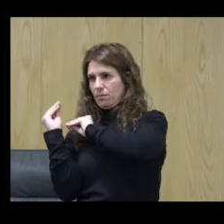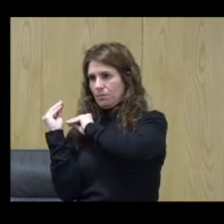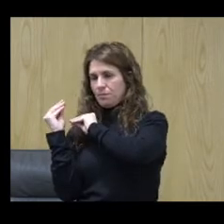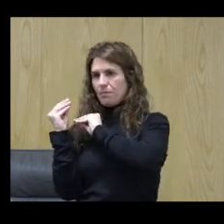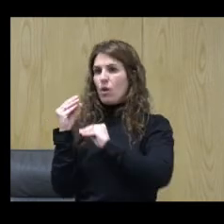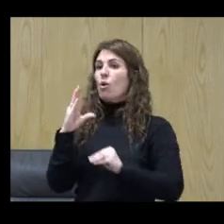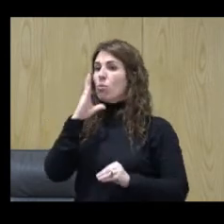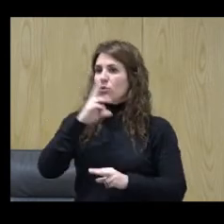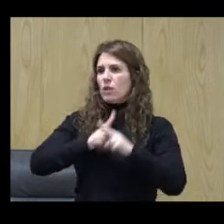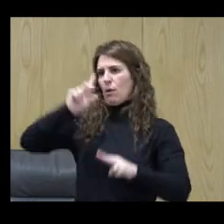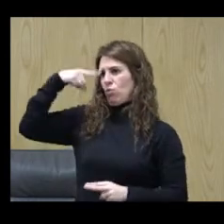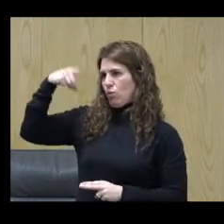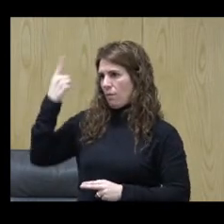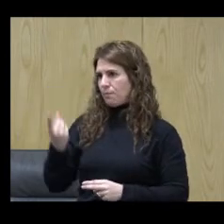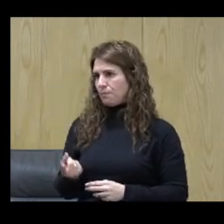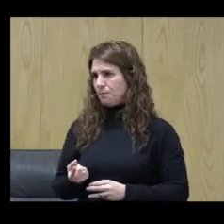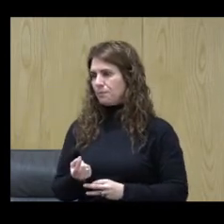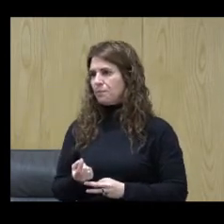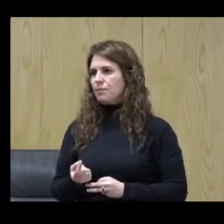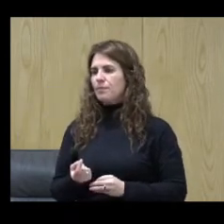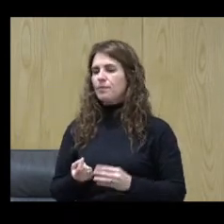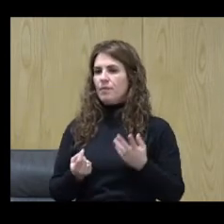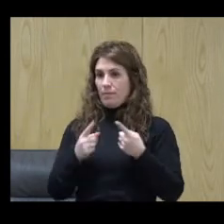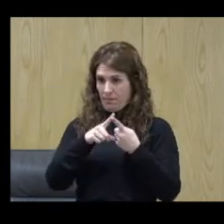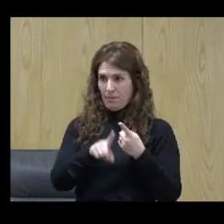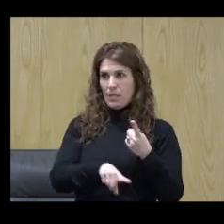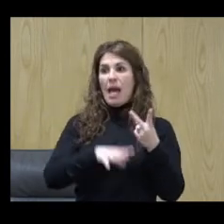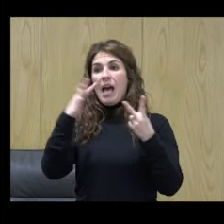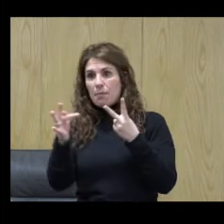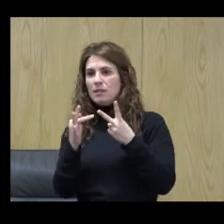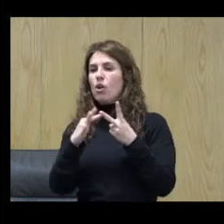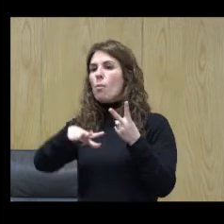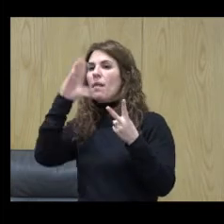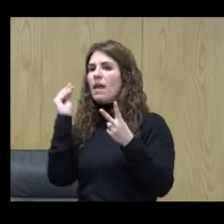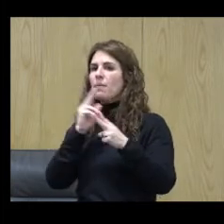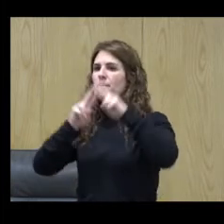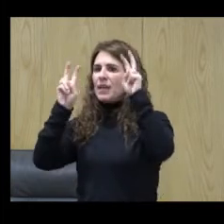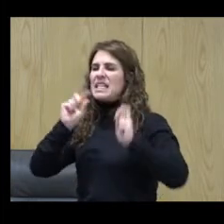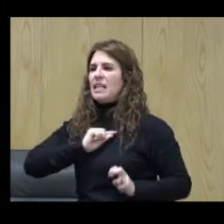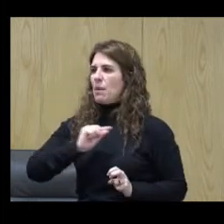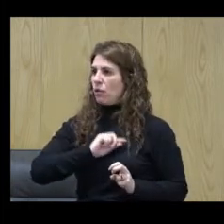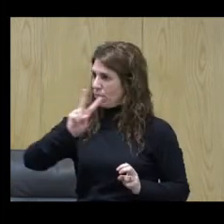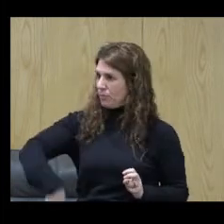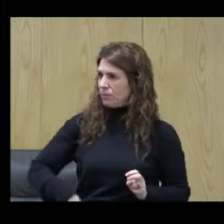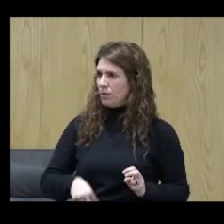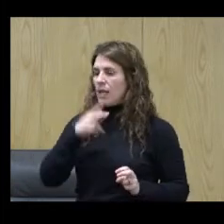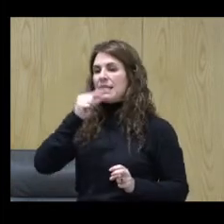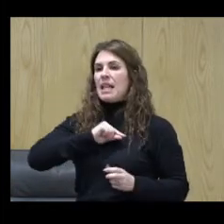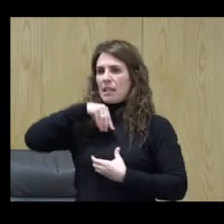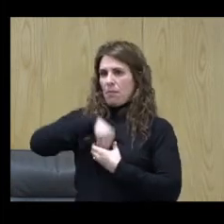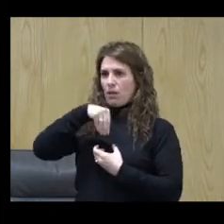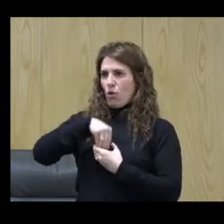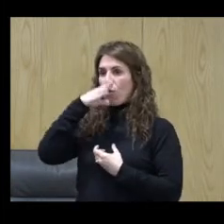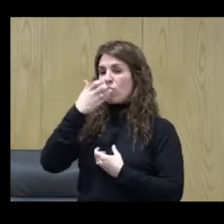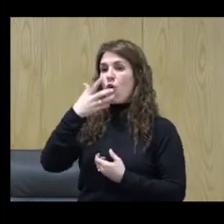eso es cultura. Además de eso, comprender es un sentimiento. Es un sentimiento muy interno, porque cuando comprendo algo